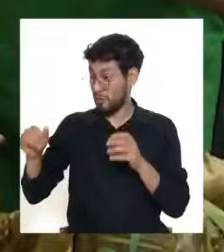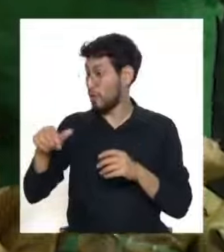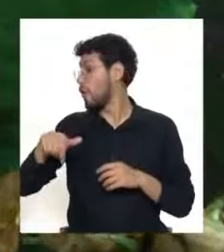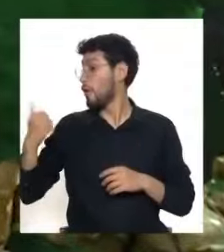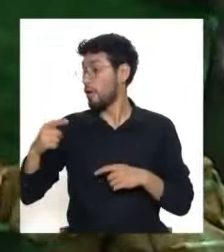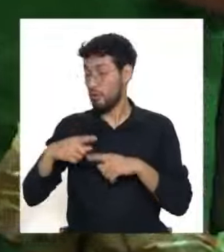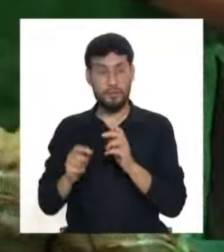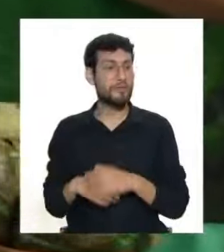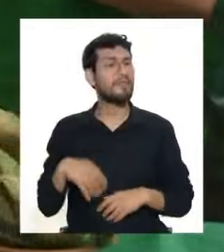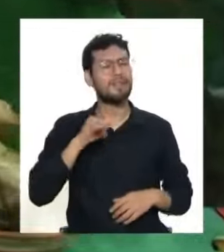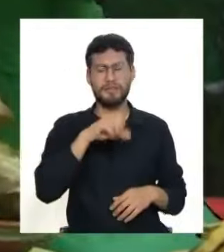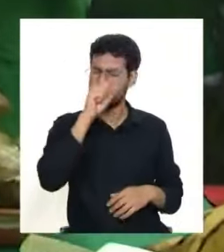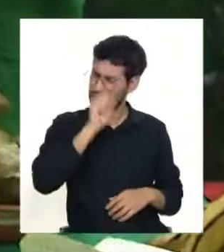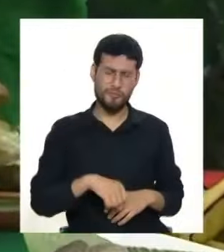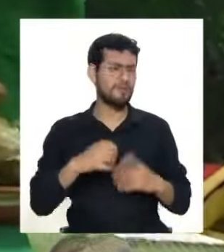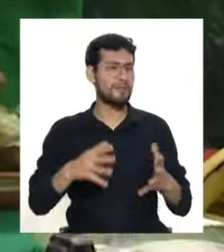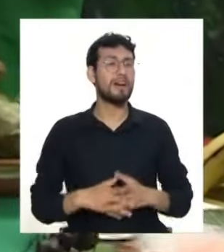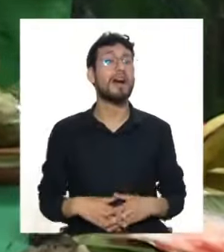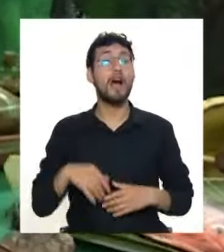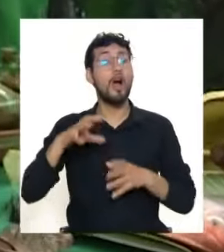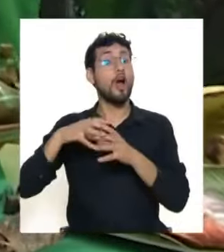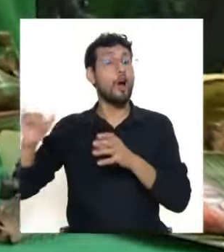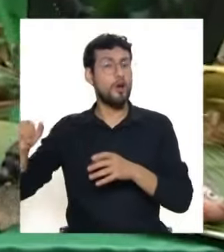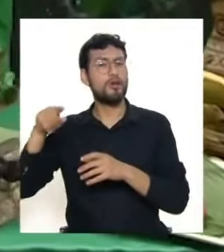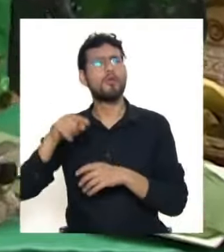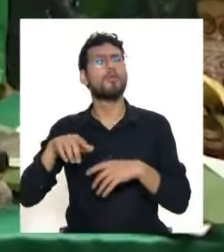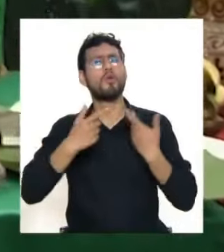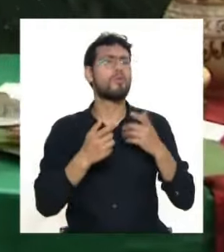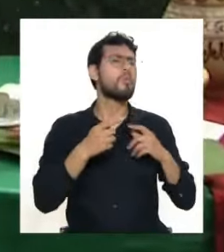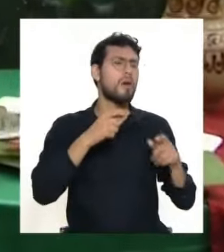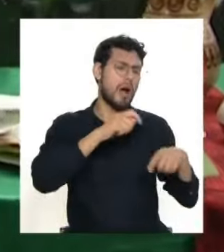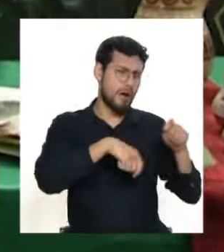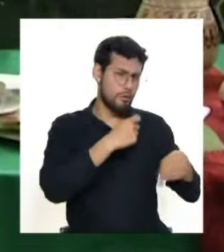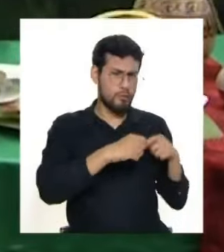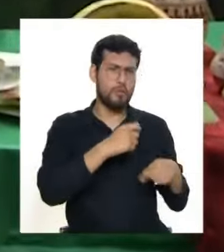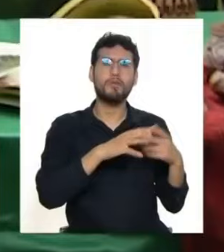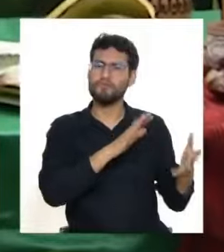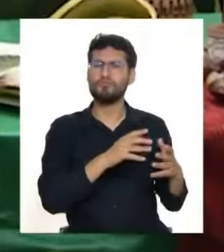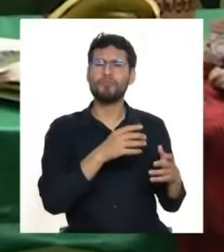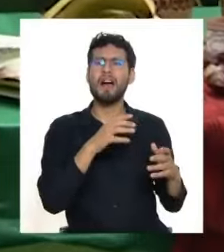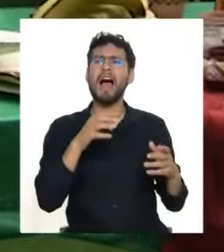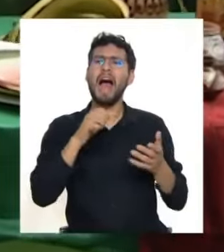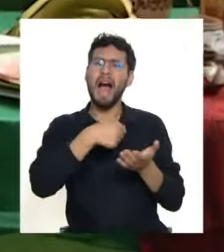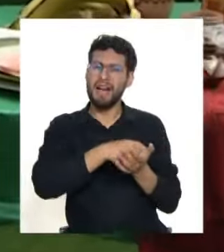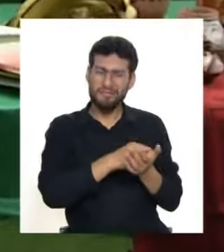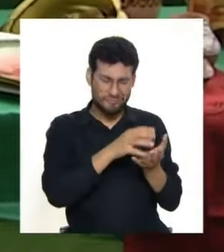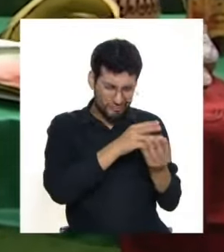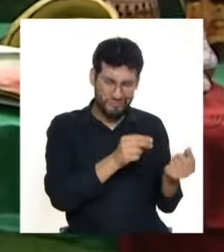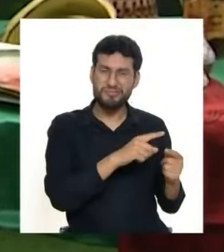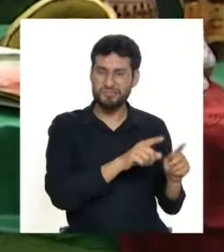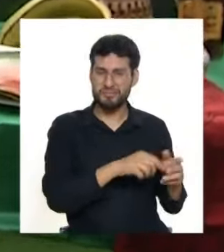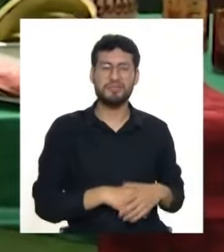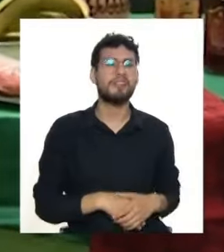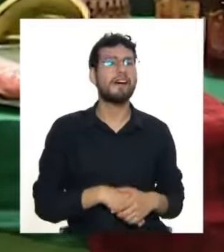cocción. Claro, por supuesto. Para la yuca hay que tener un trabajito previamente, sacarle un poco la harina y